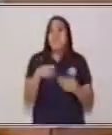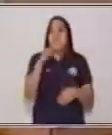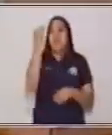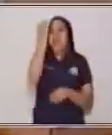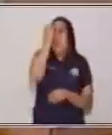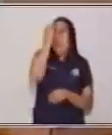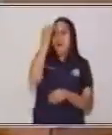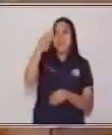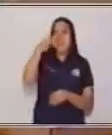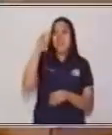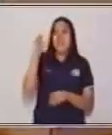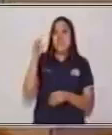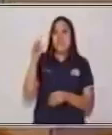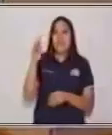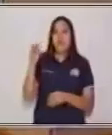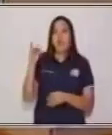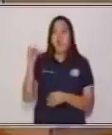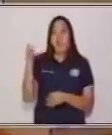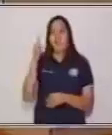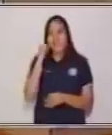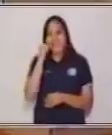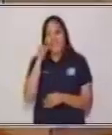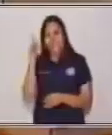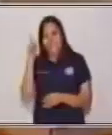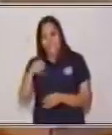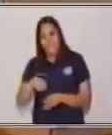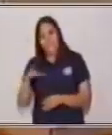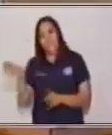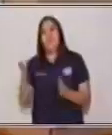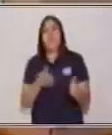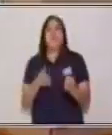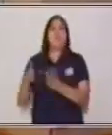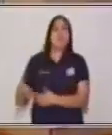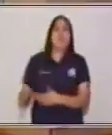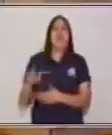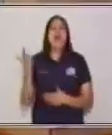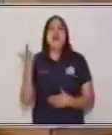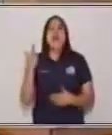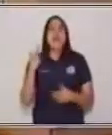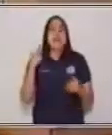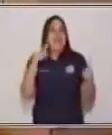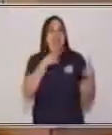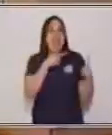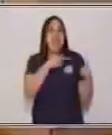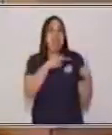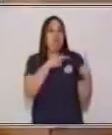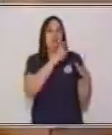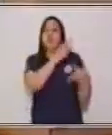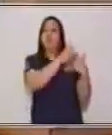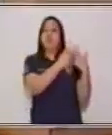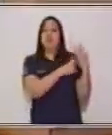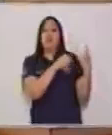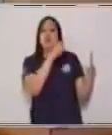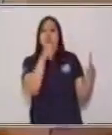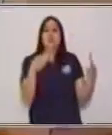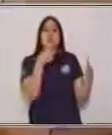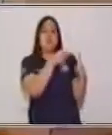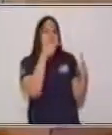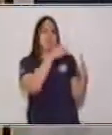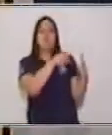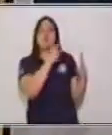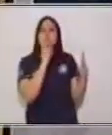chomskiana. Perfecto. Continuemos. El objeto indirecto. El objeto indirecto va a